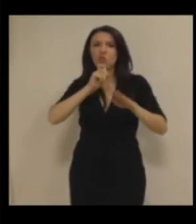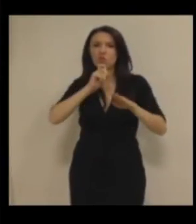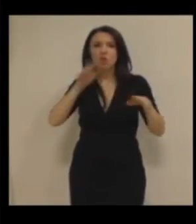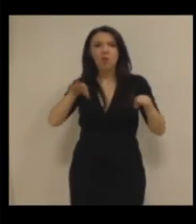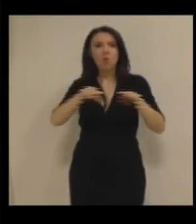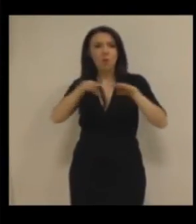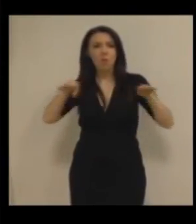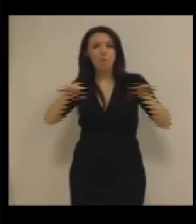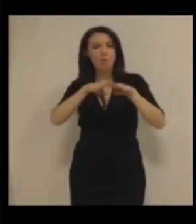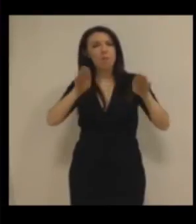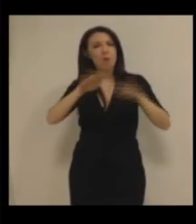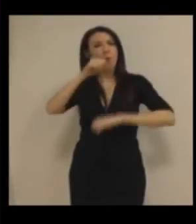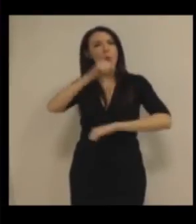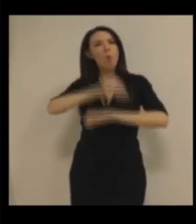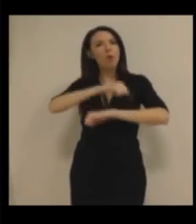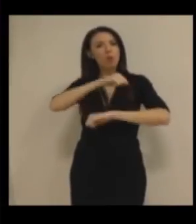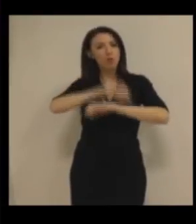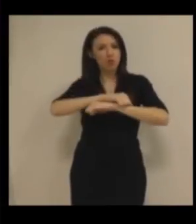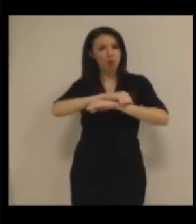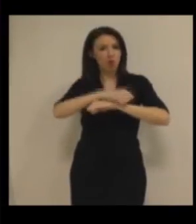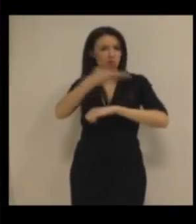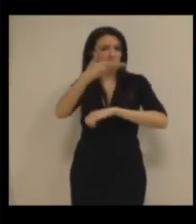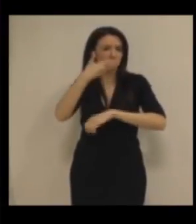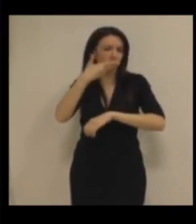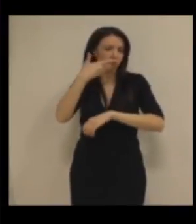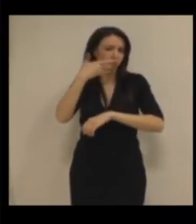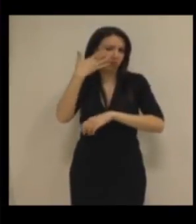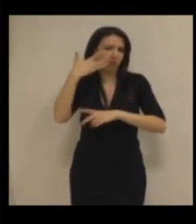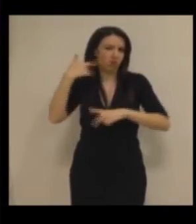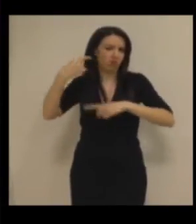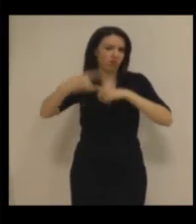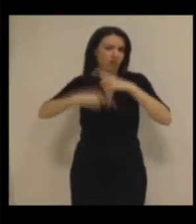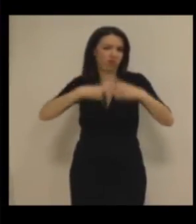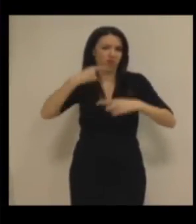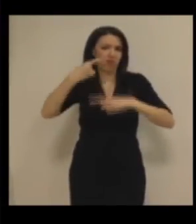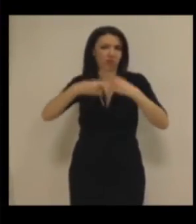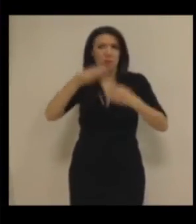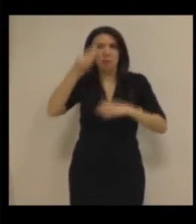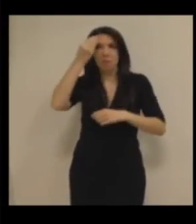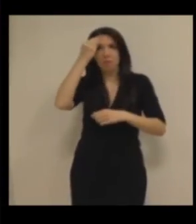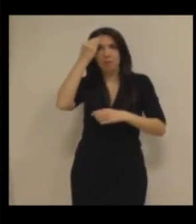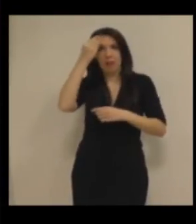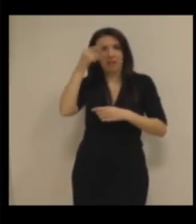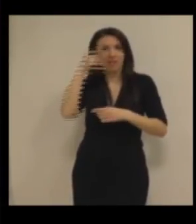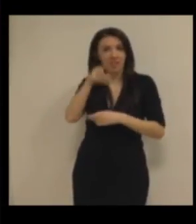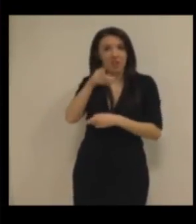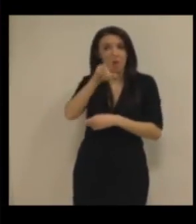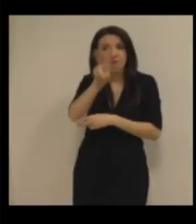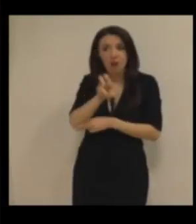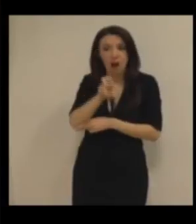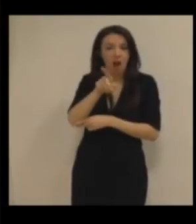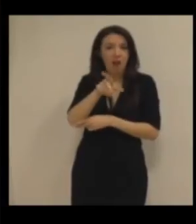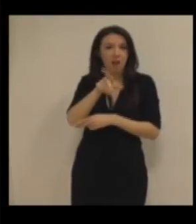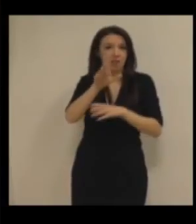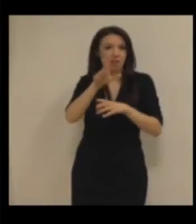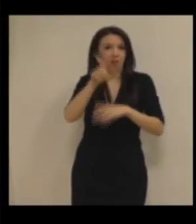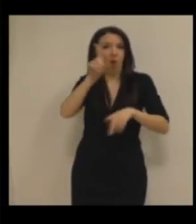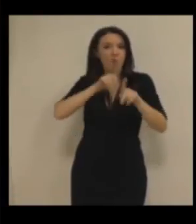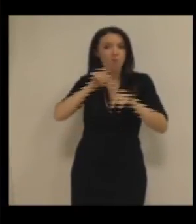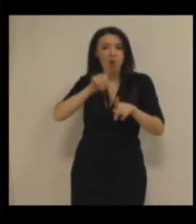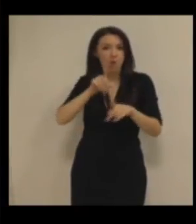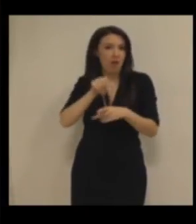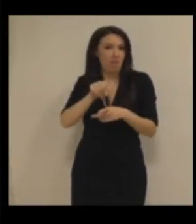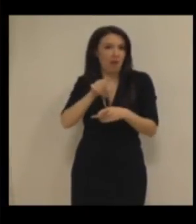plataforma Windows archiconocida y tradicional en la que nadie se plantearía que eso, digamos, era un problema,